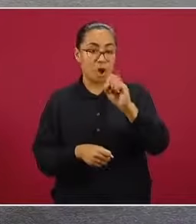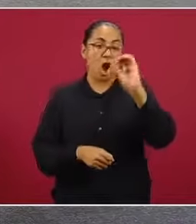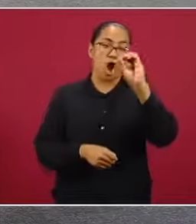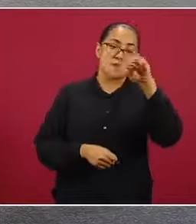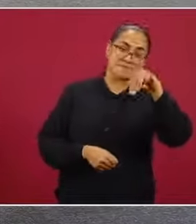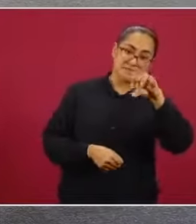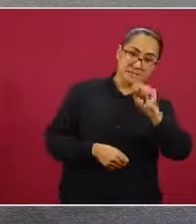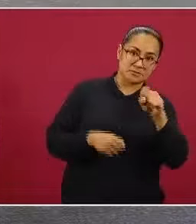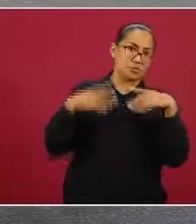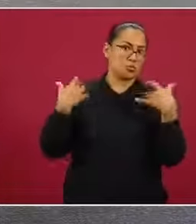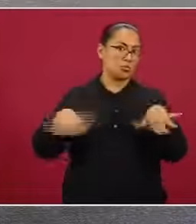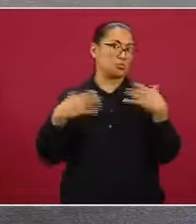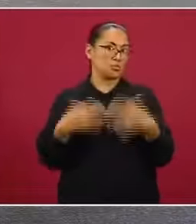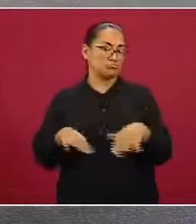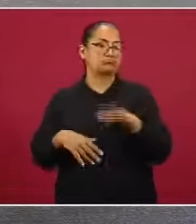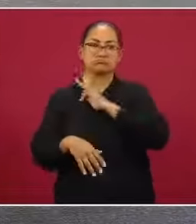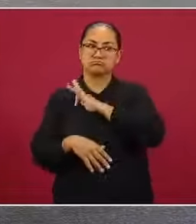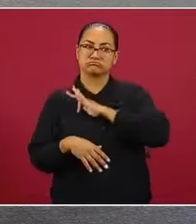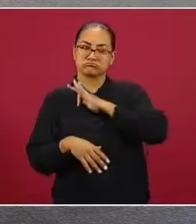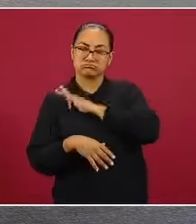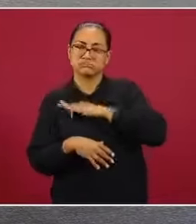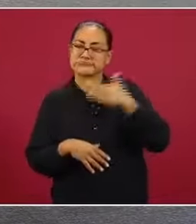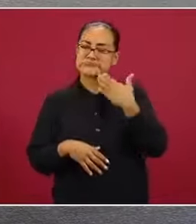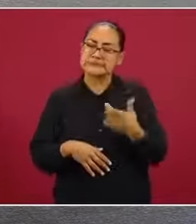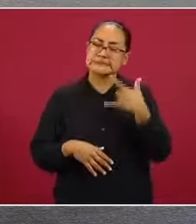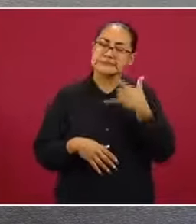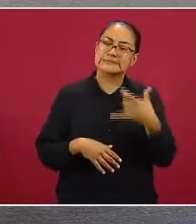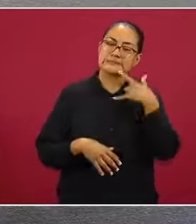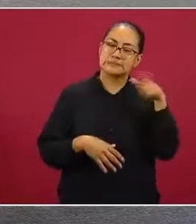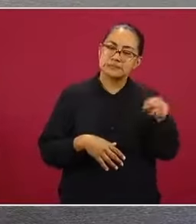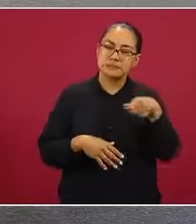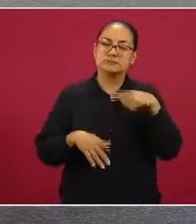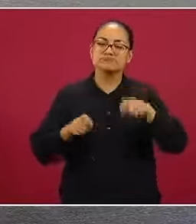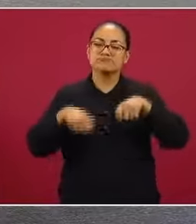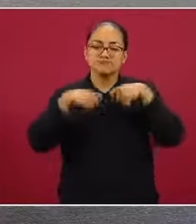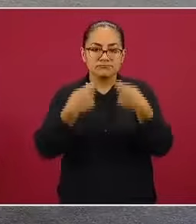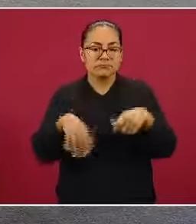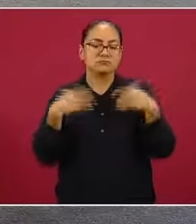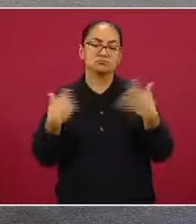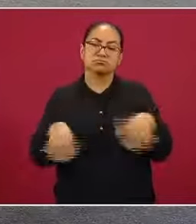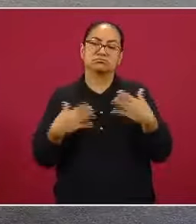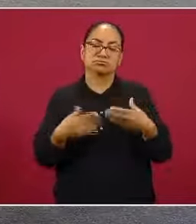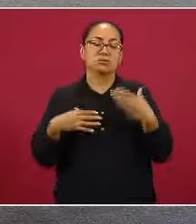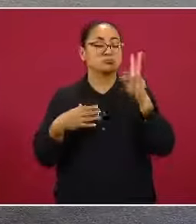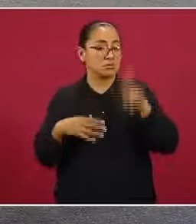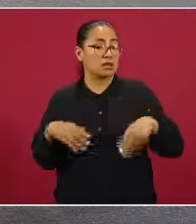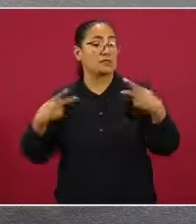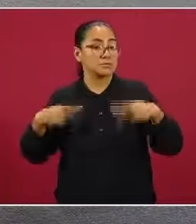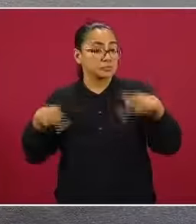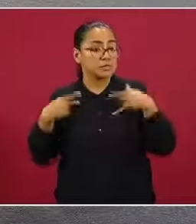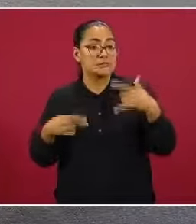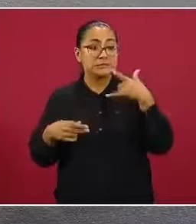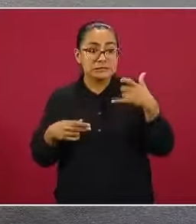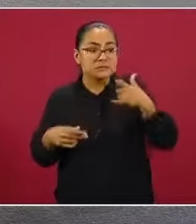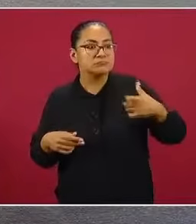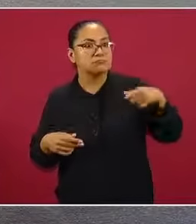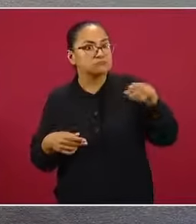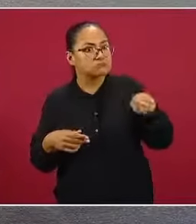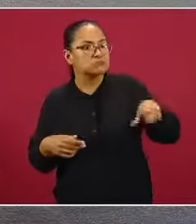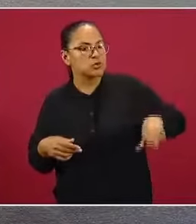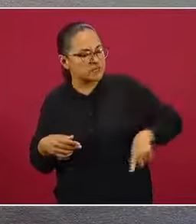movimientos sociales, así como acompañamiento del gobierno, que por fin pues se logra este reconocimiento. Sabíamos por ahí de la noticia en la